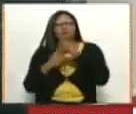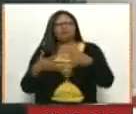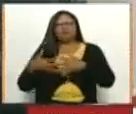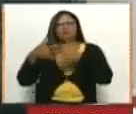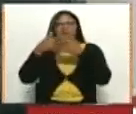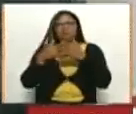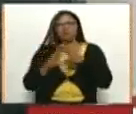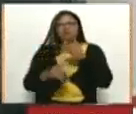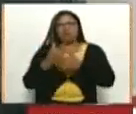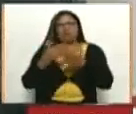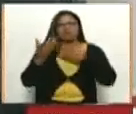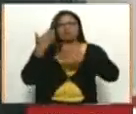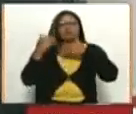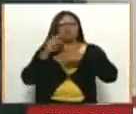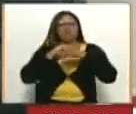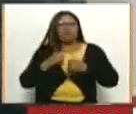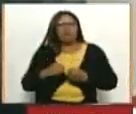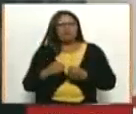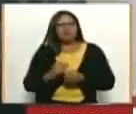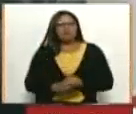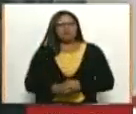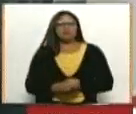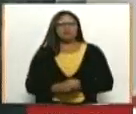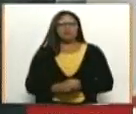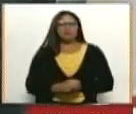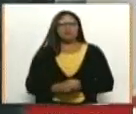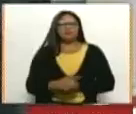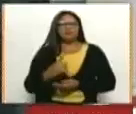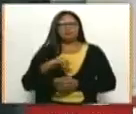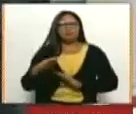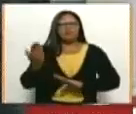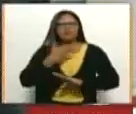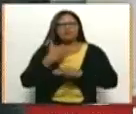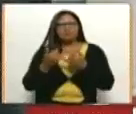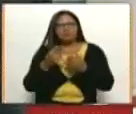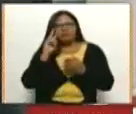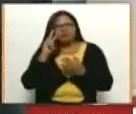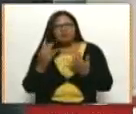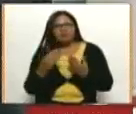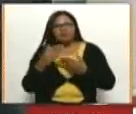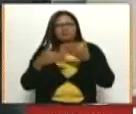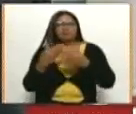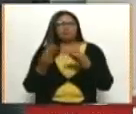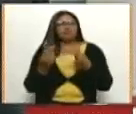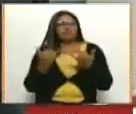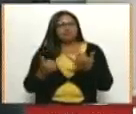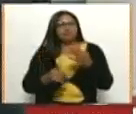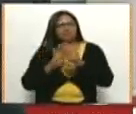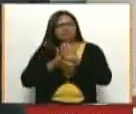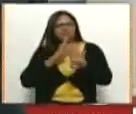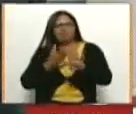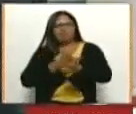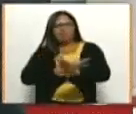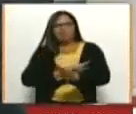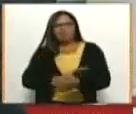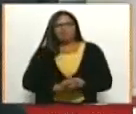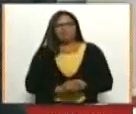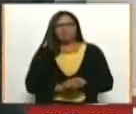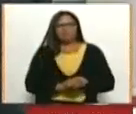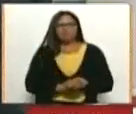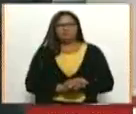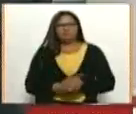más en retroceso, La amenaza que ellos perciben es mucho mayor. Entonces, sí